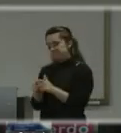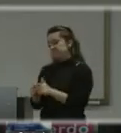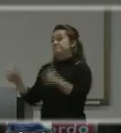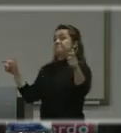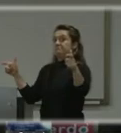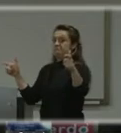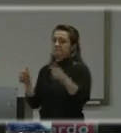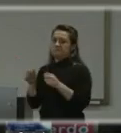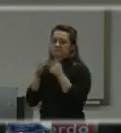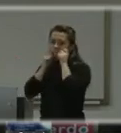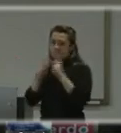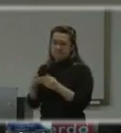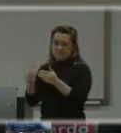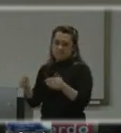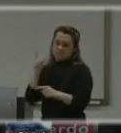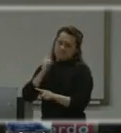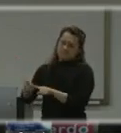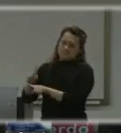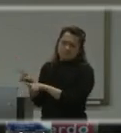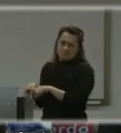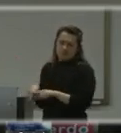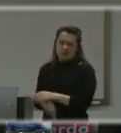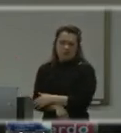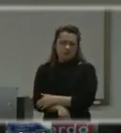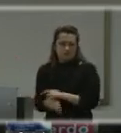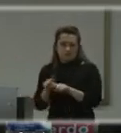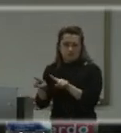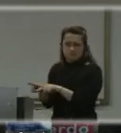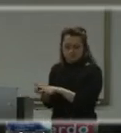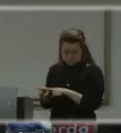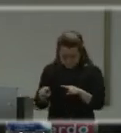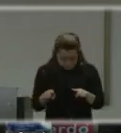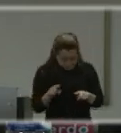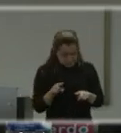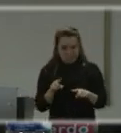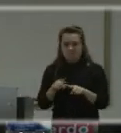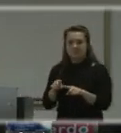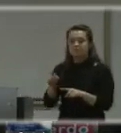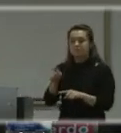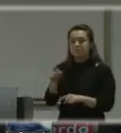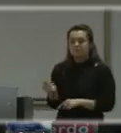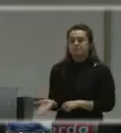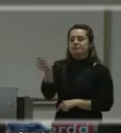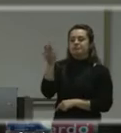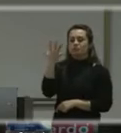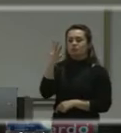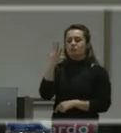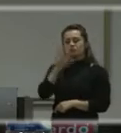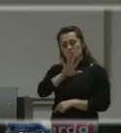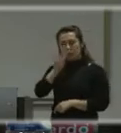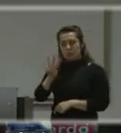Pero la población con otro tipo de discapacidad tuvo mayor frecuencia por encima de los 54 años.